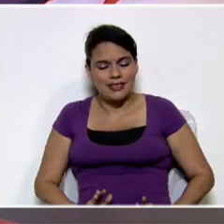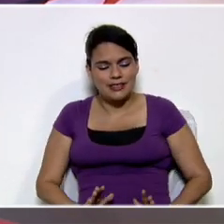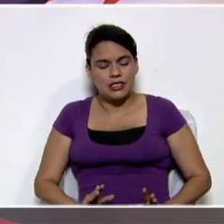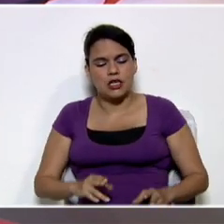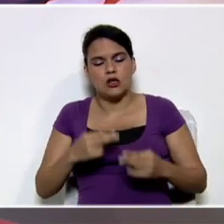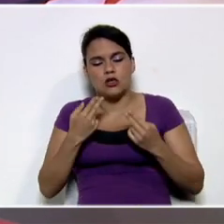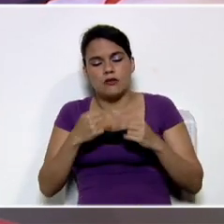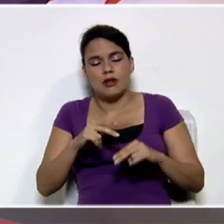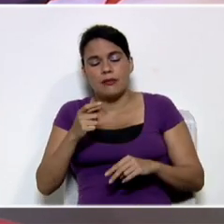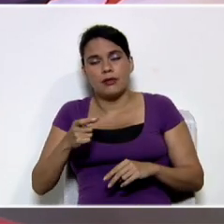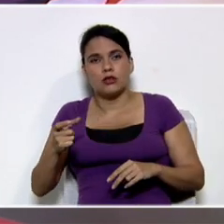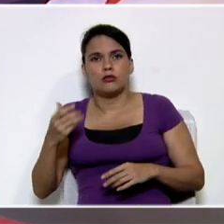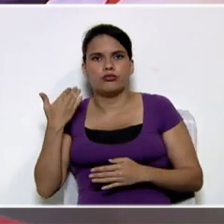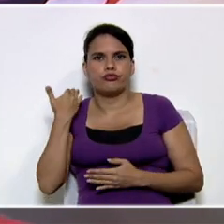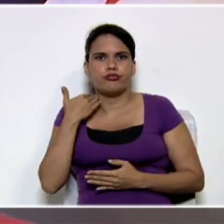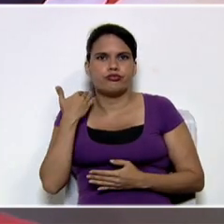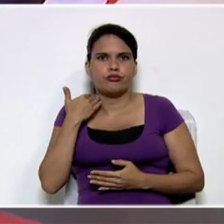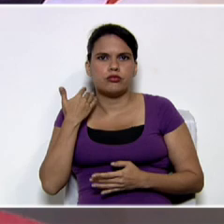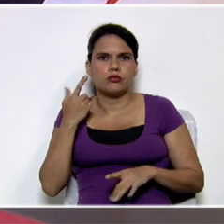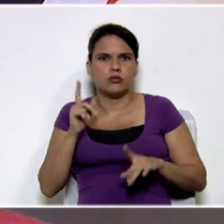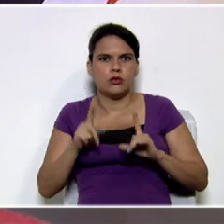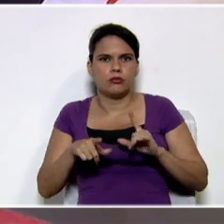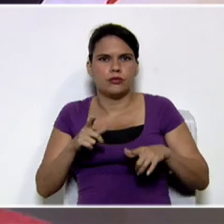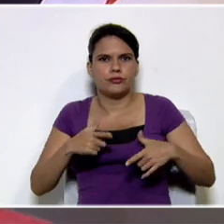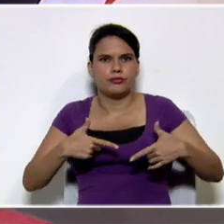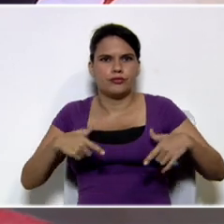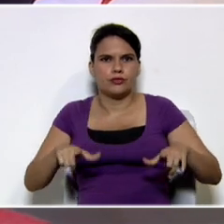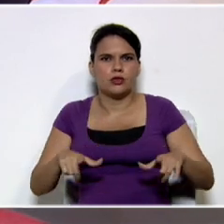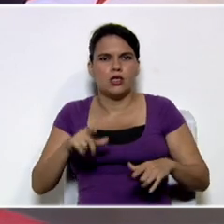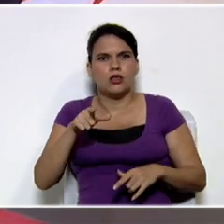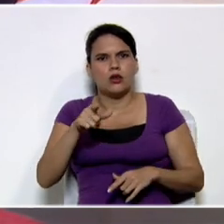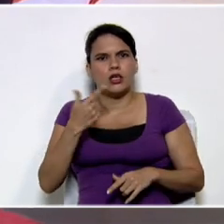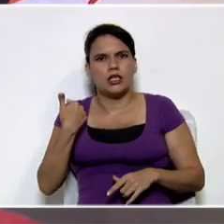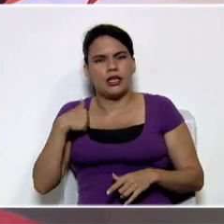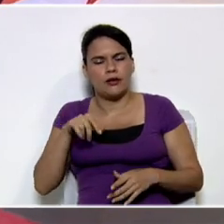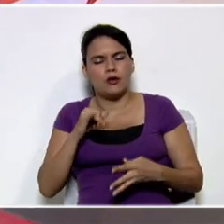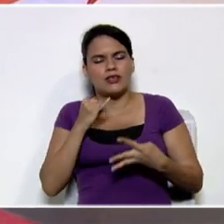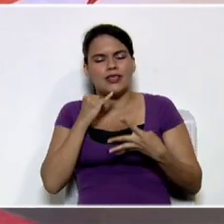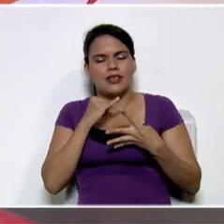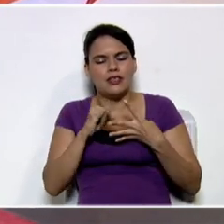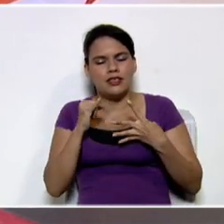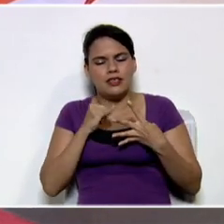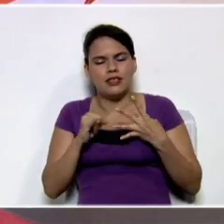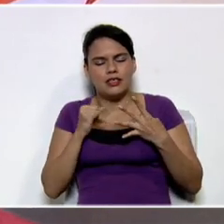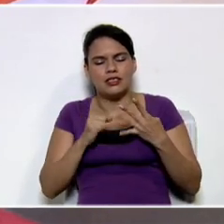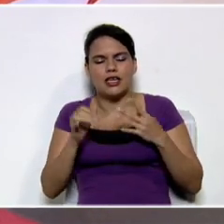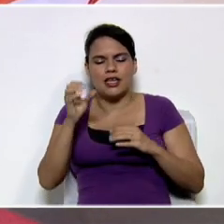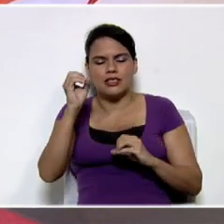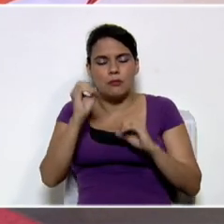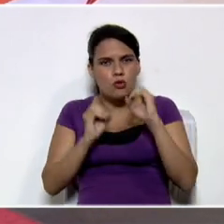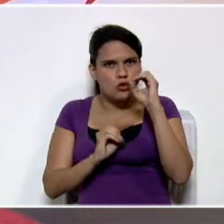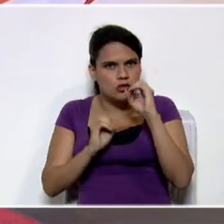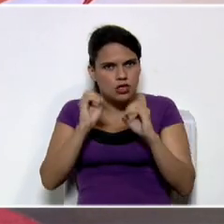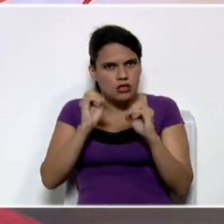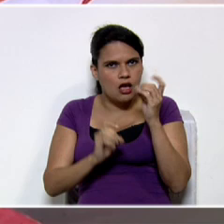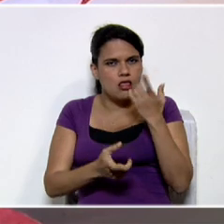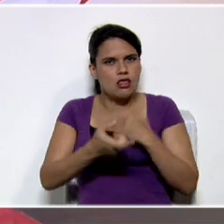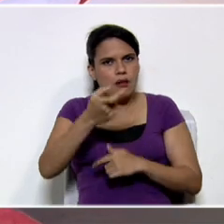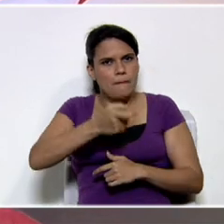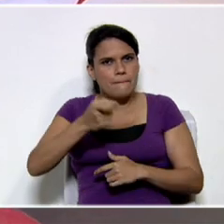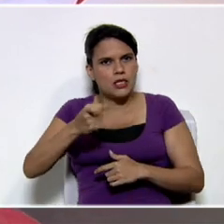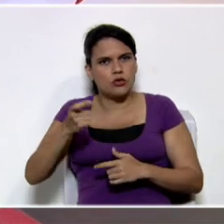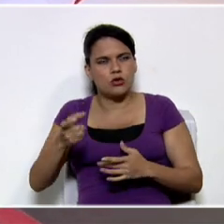determinado lugar o territorio. En este caso, eso es lo que tiene que ver con este índice. Es ese porcentaje de personas